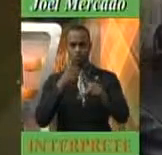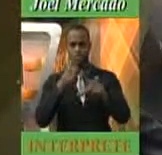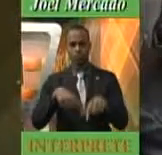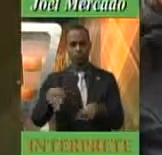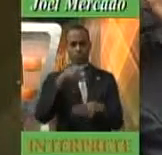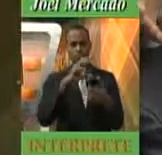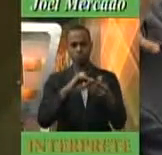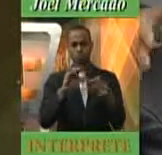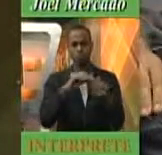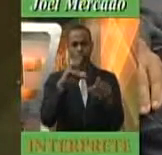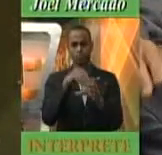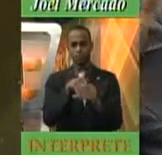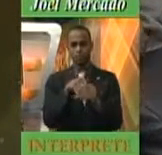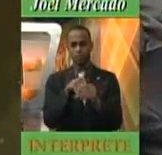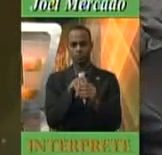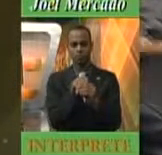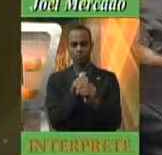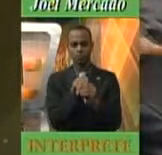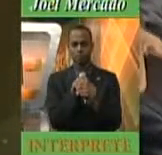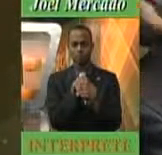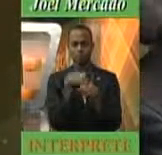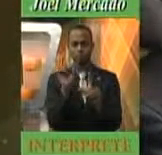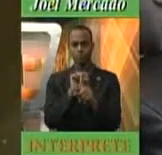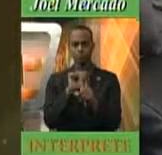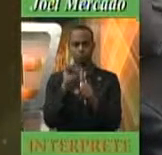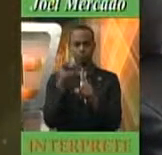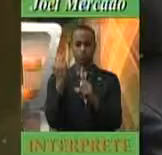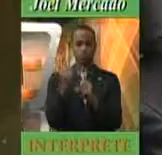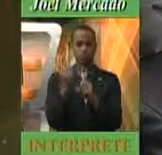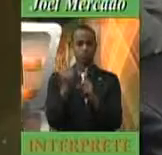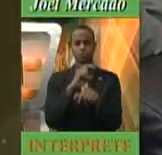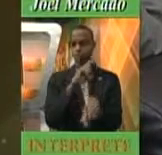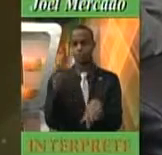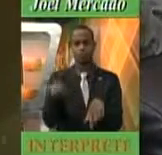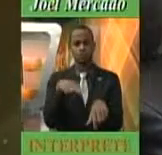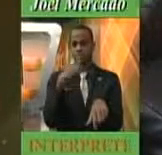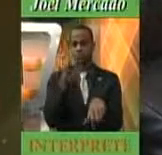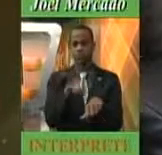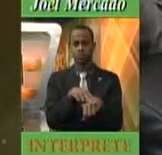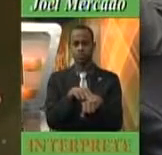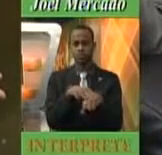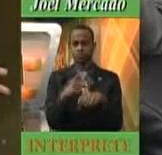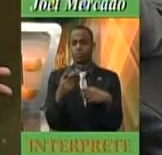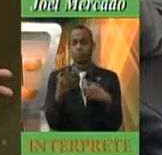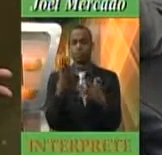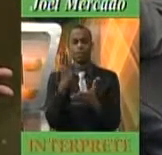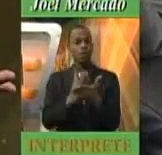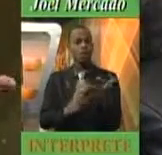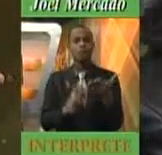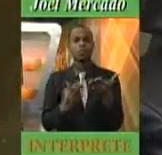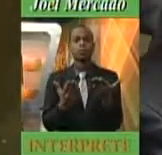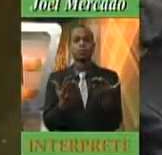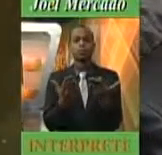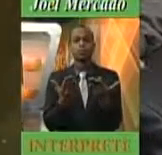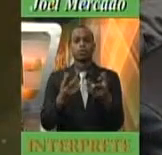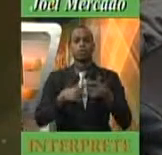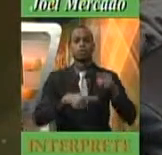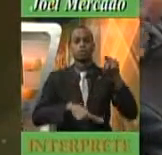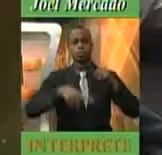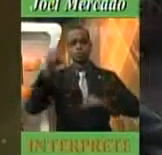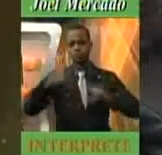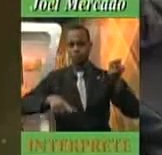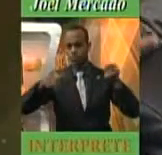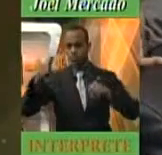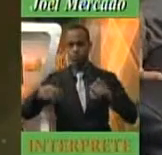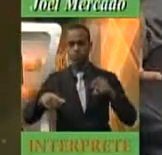en cualquiera de estas condición que es normal, que debía ser natural, porque es parte de la